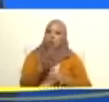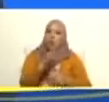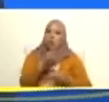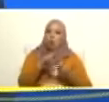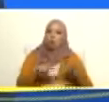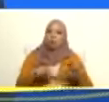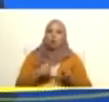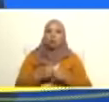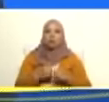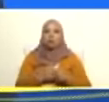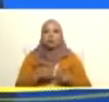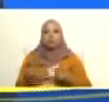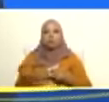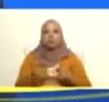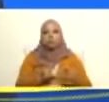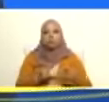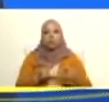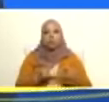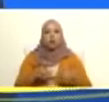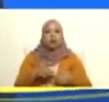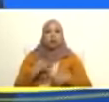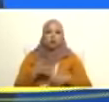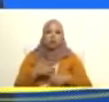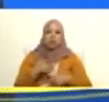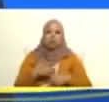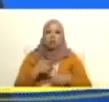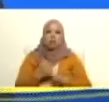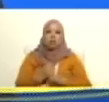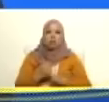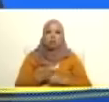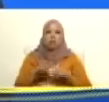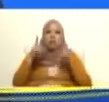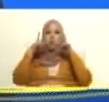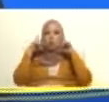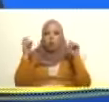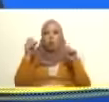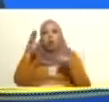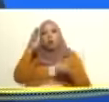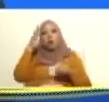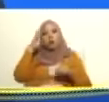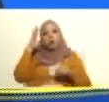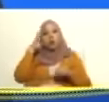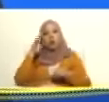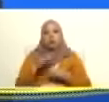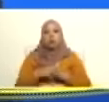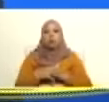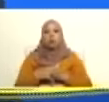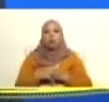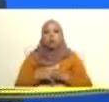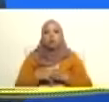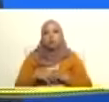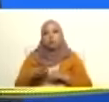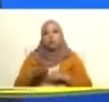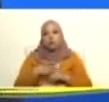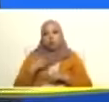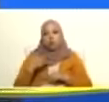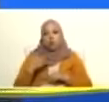criterio, con sentido común, con inteligencia, con sabiduría. Todo es